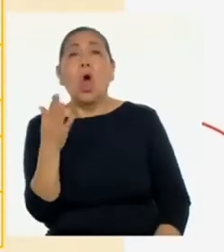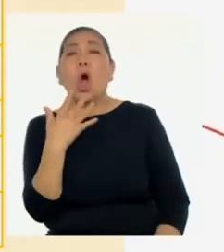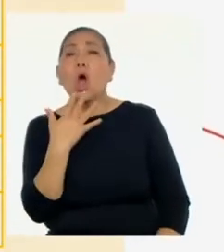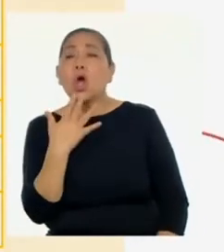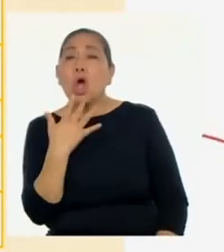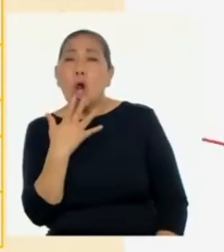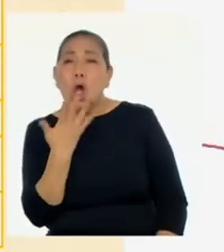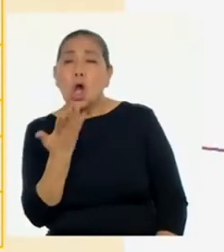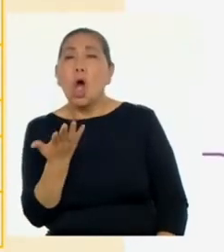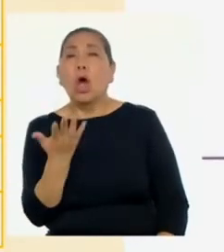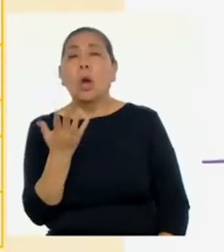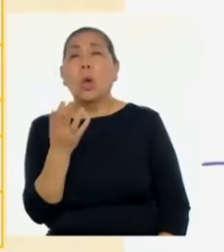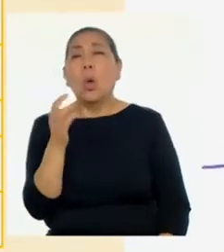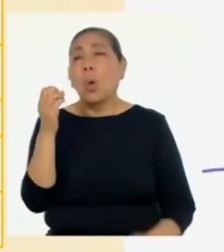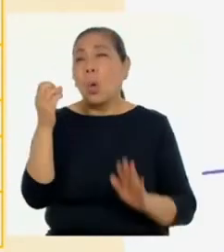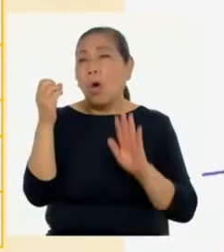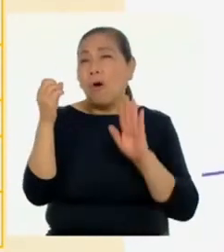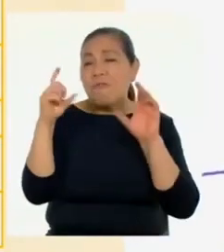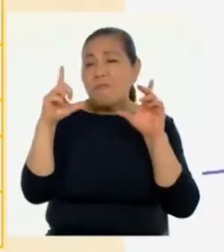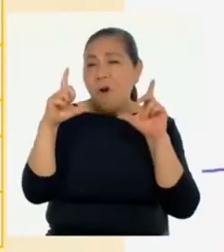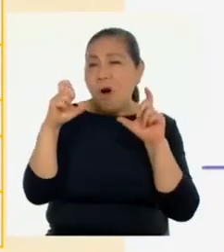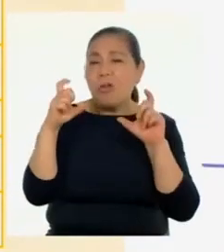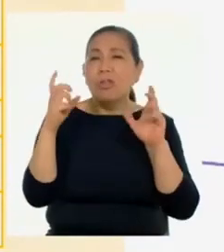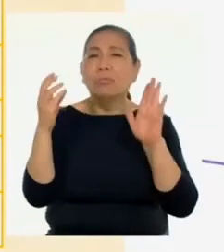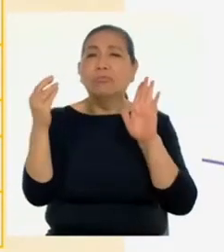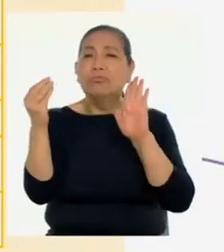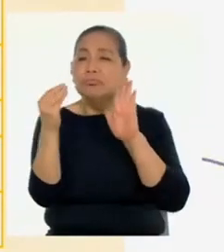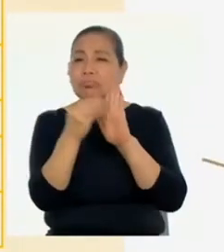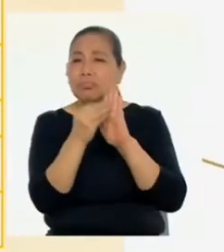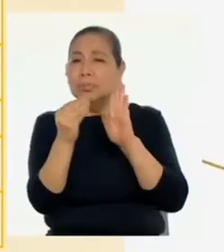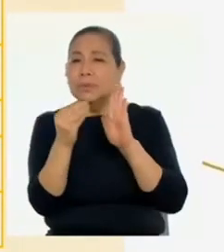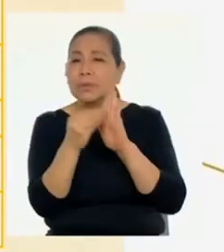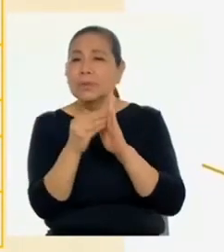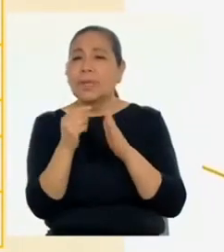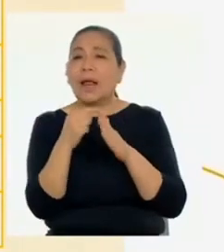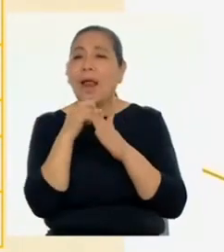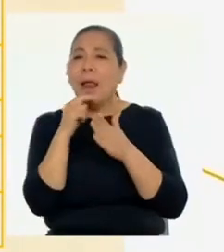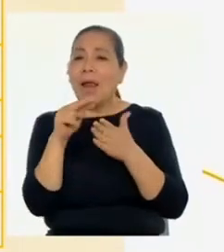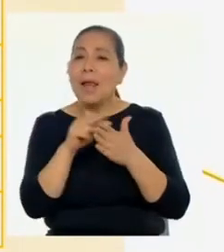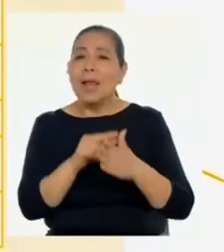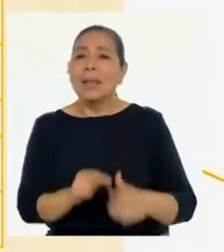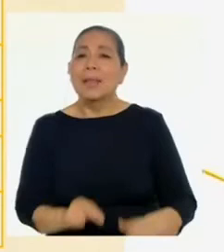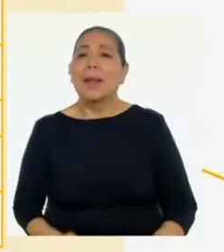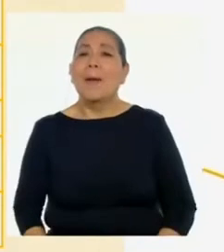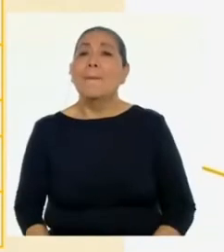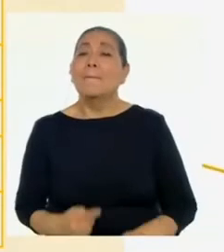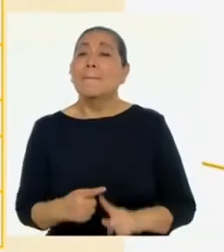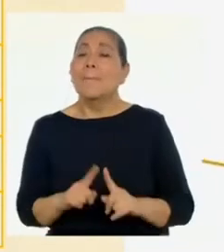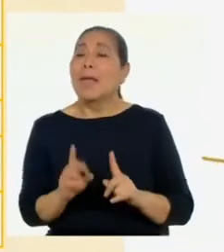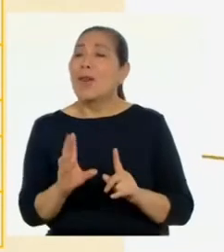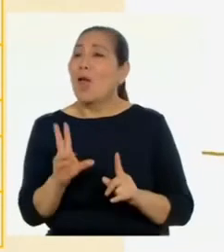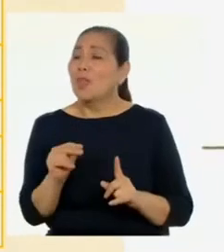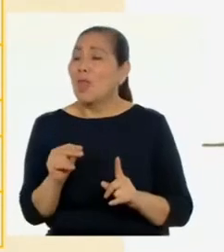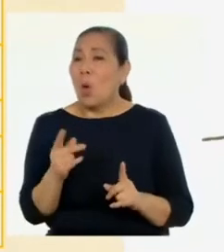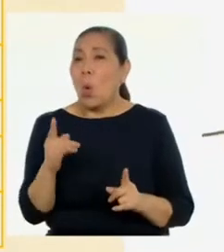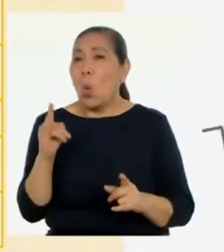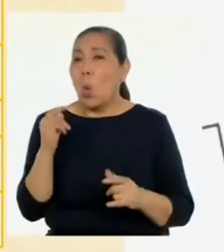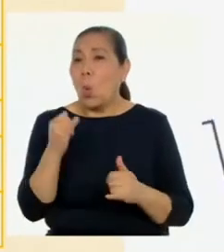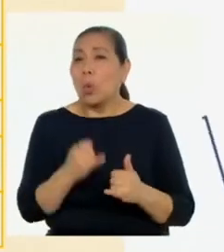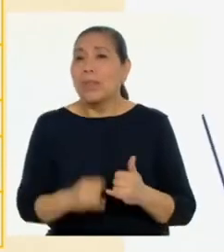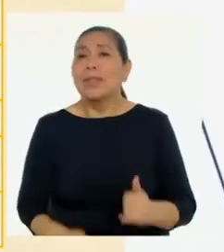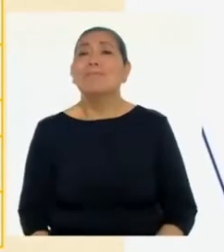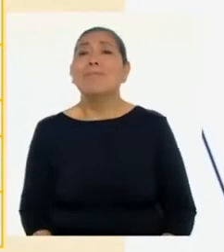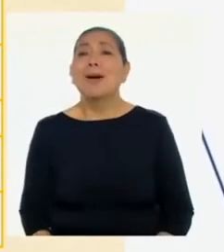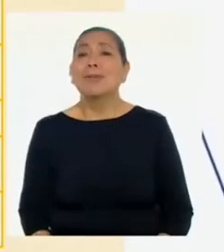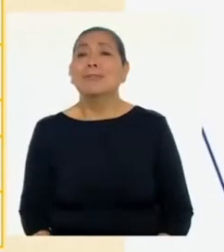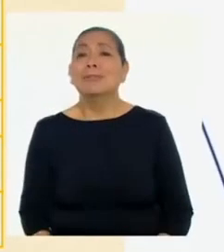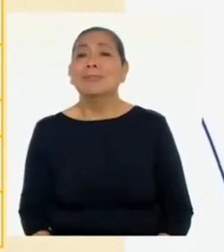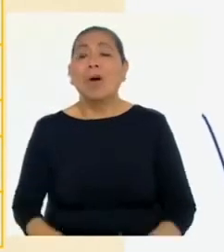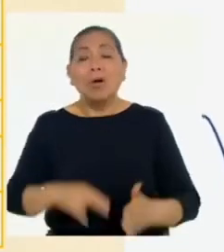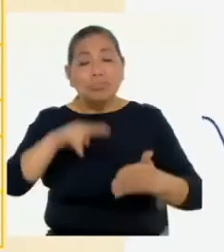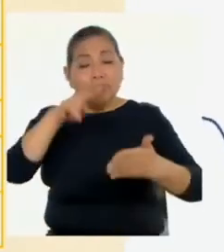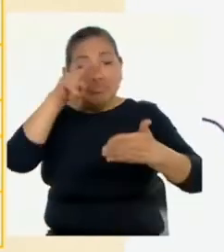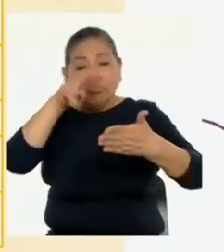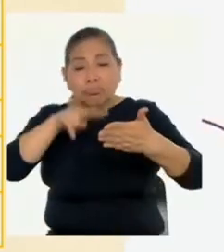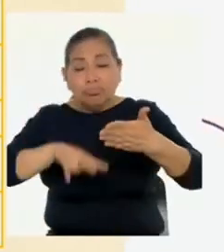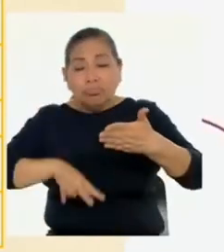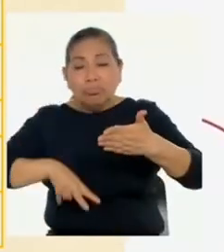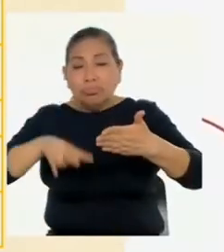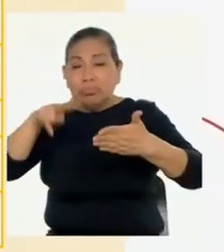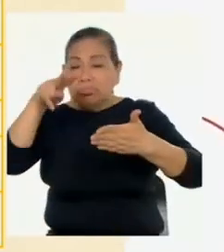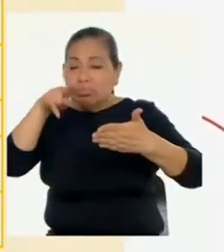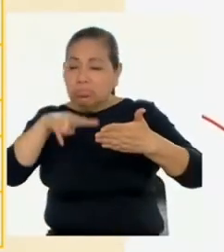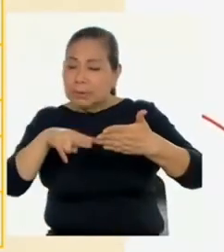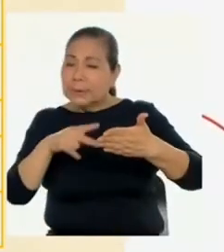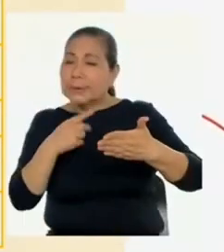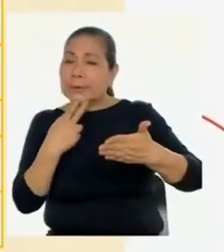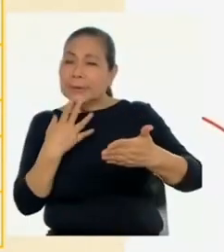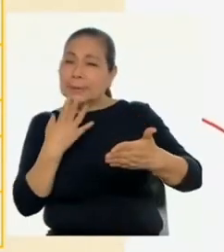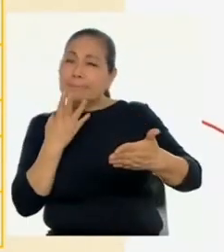los colores, las imágenes, los tamaños y los tipos de letras. Finalmente, nuestro último criterio. Reviso y